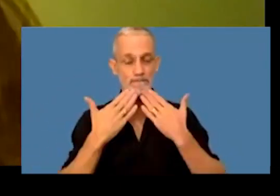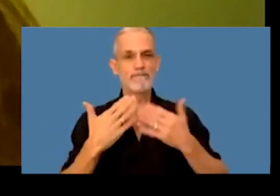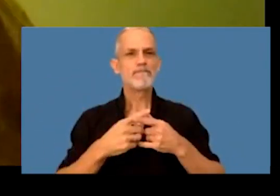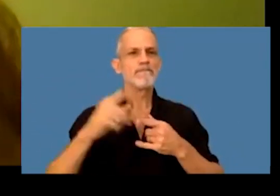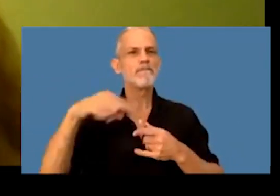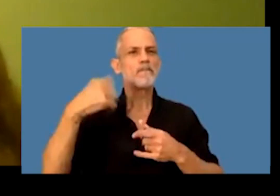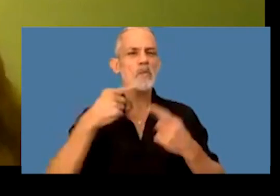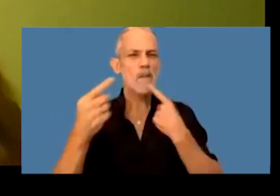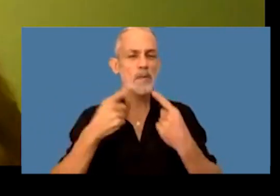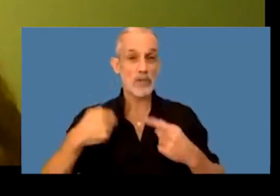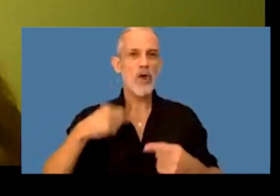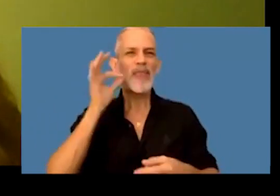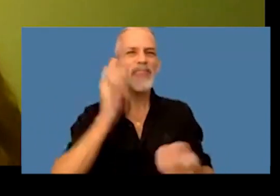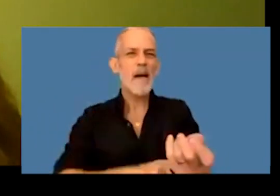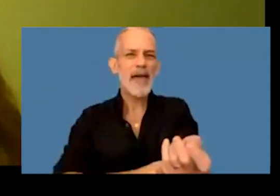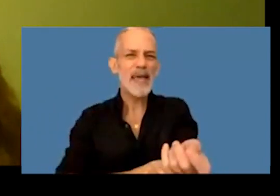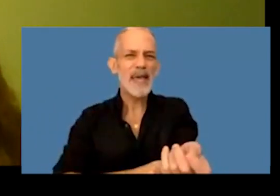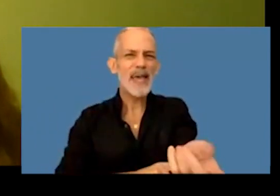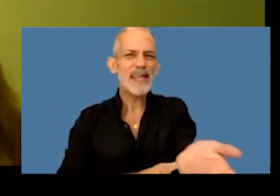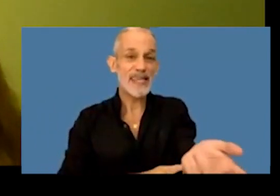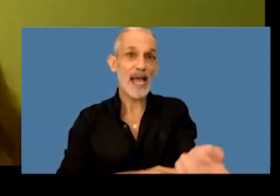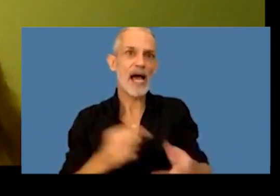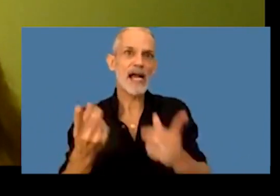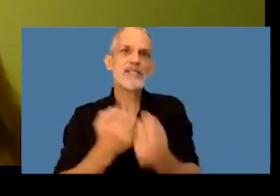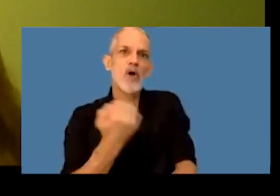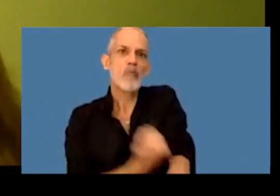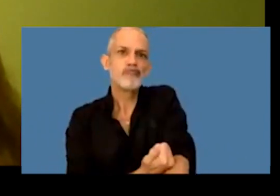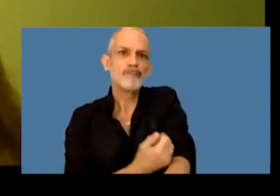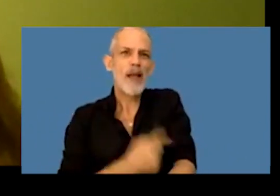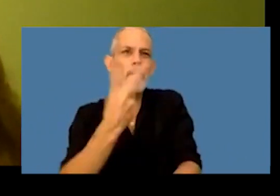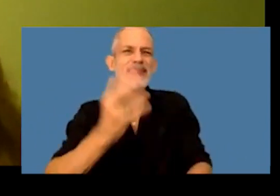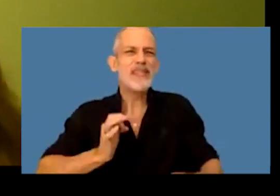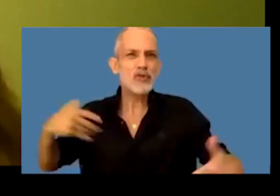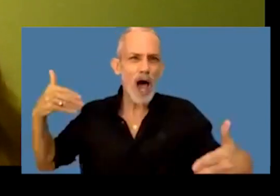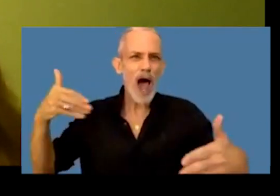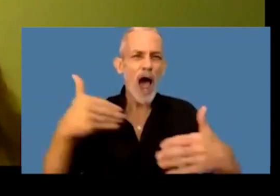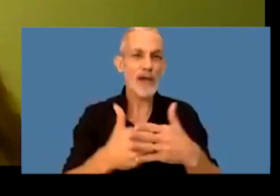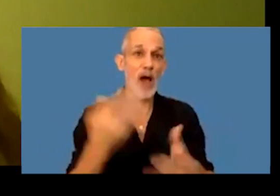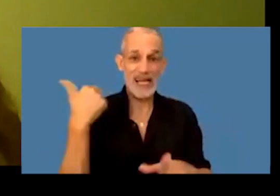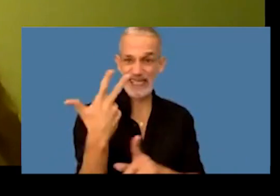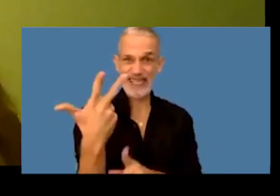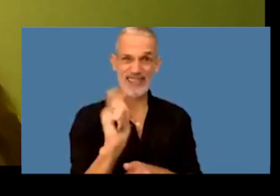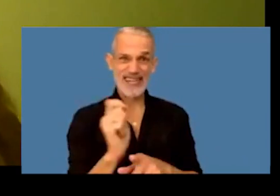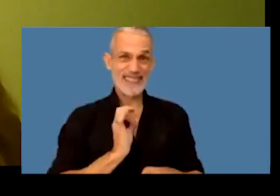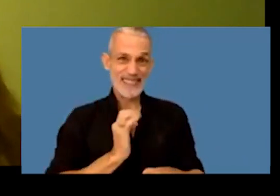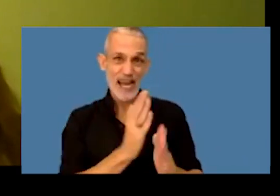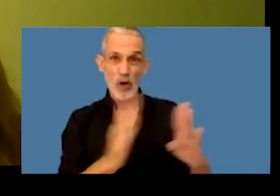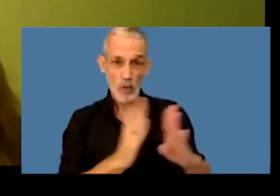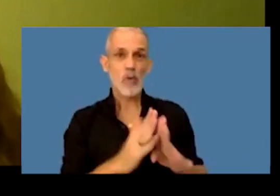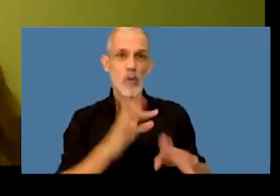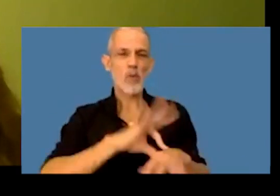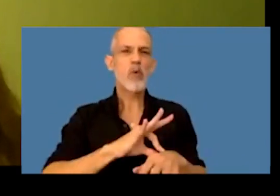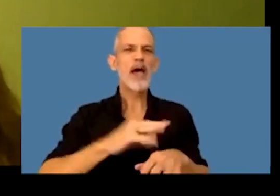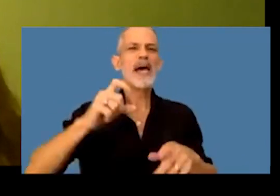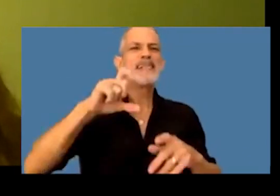soy diabética, insulino dependiente desde hace 22 años. Hace 3 años me diagnosticaron celiaquía. Hace